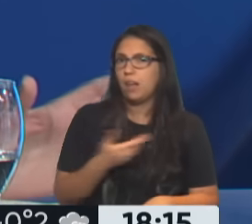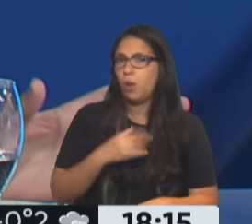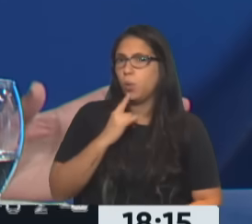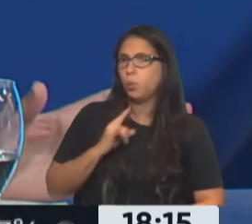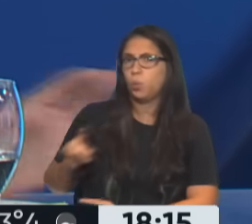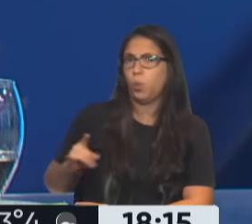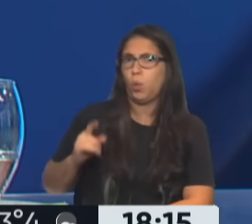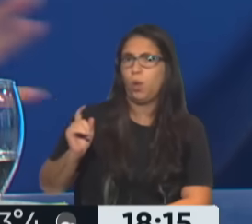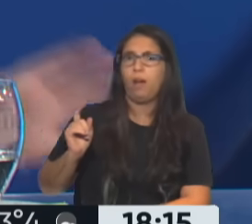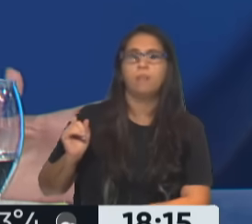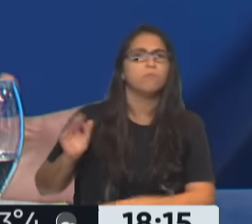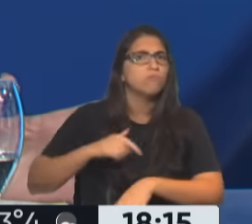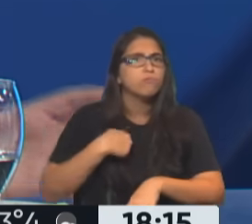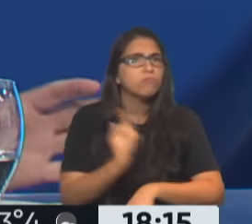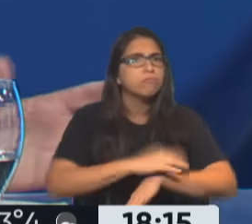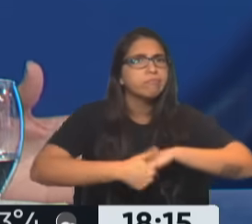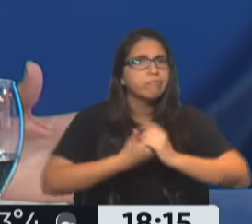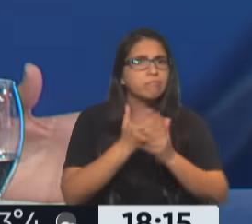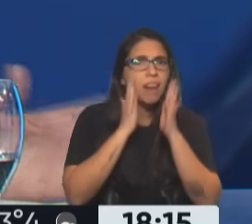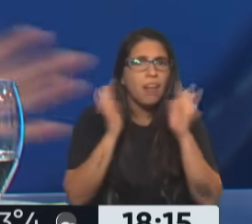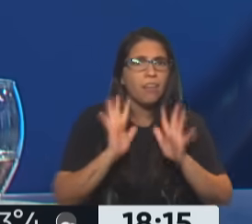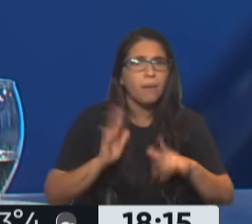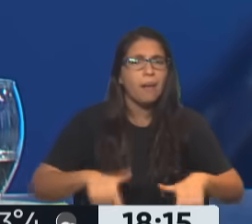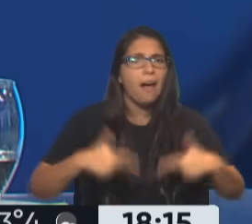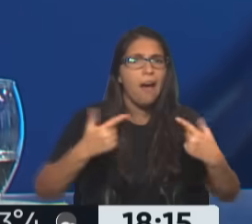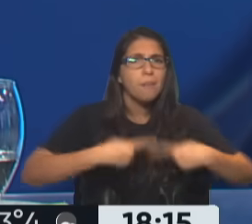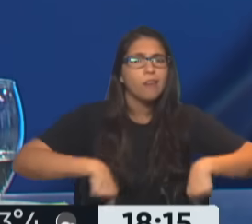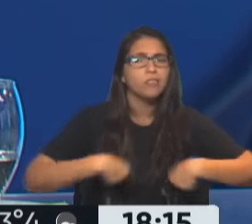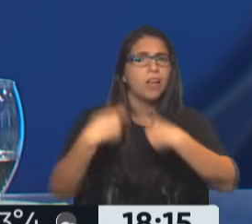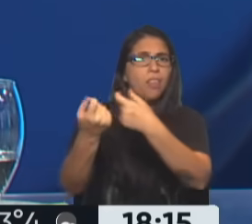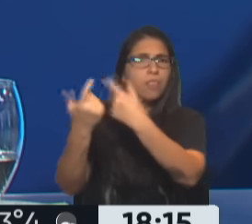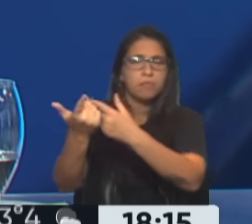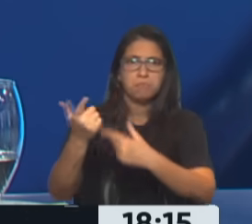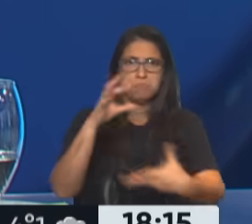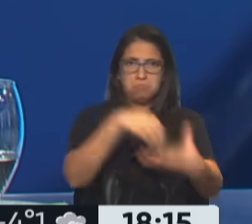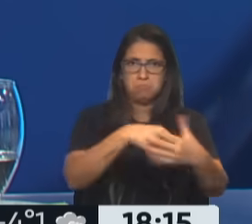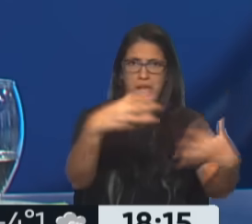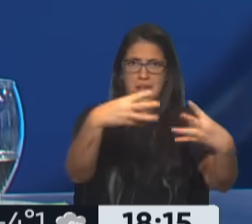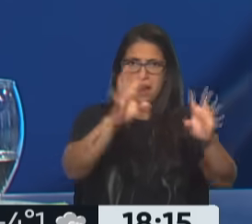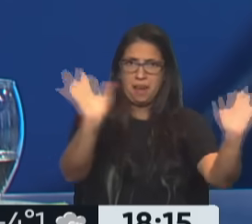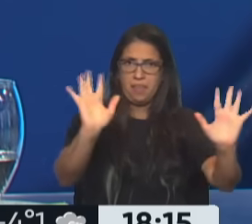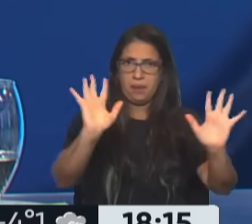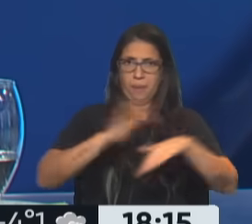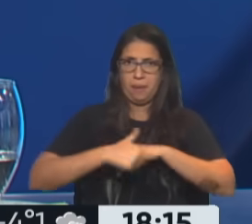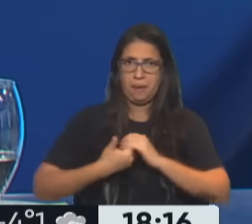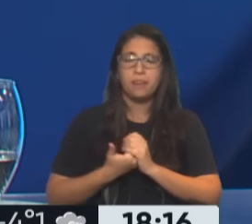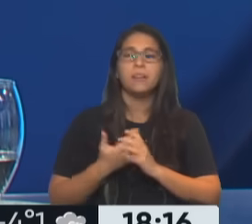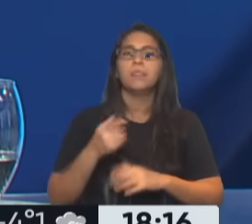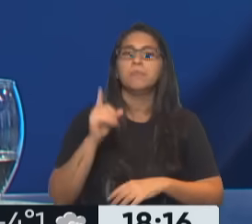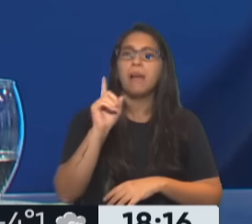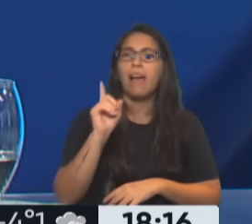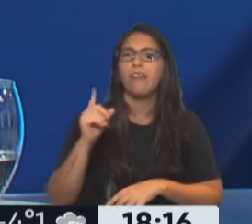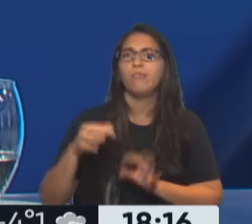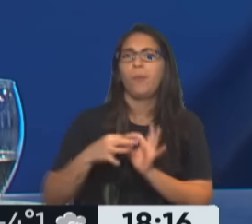bueno, no tenemos que ver o no tenemos ninguna interferencia, digamos, en la guerra en sí. ¿Qué es lo que le dice Europa? Bueno, dado que tiene un